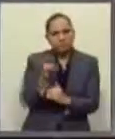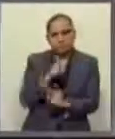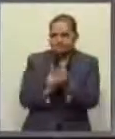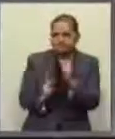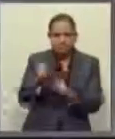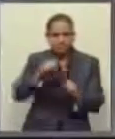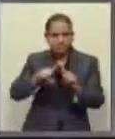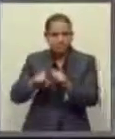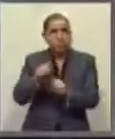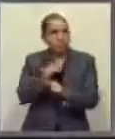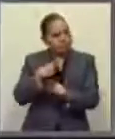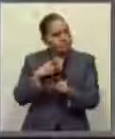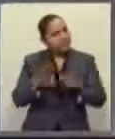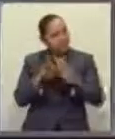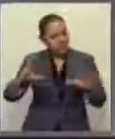país.